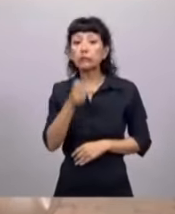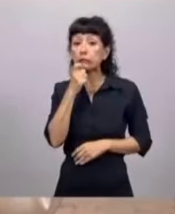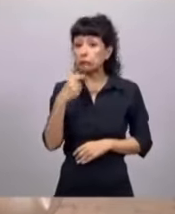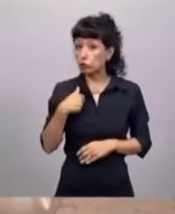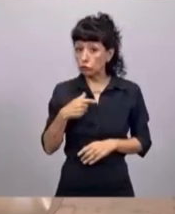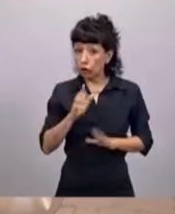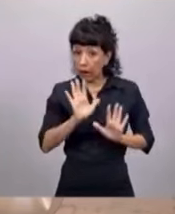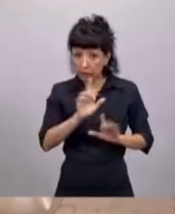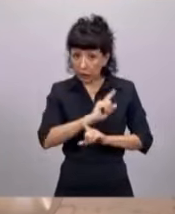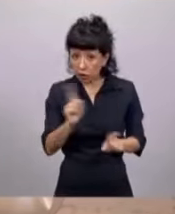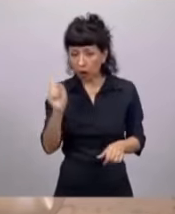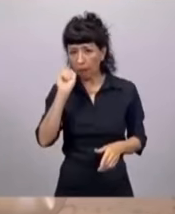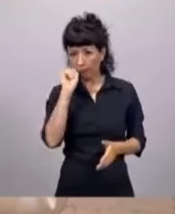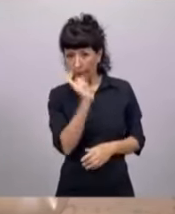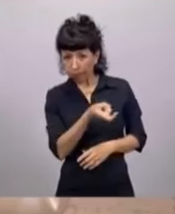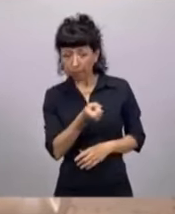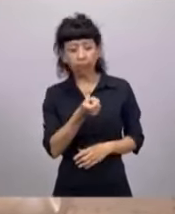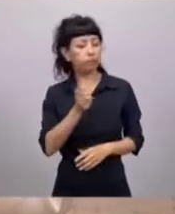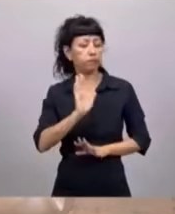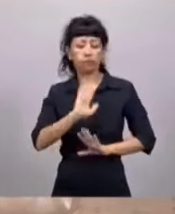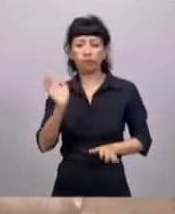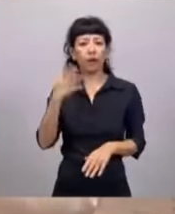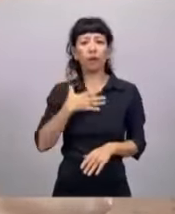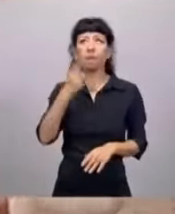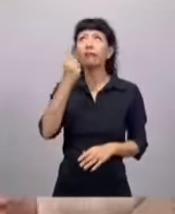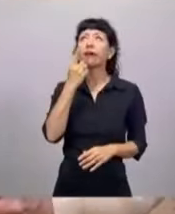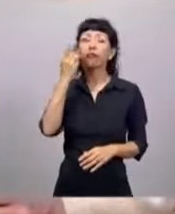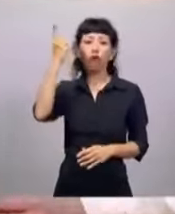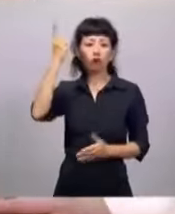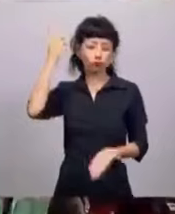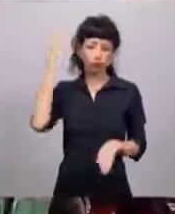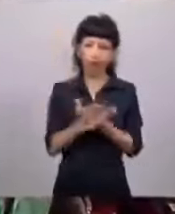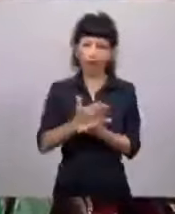no lo hiciere, que Dios y la patria me lo demanden.